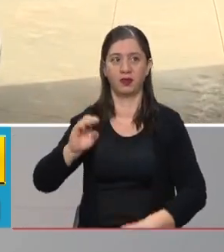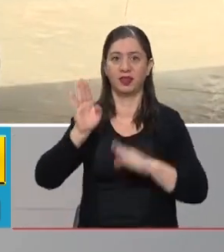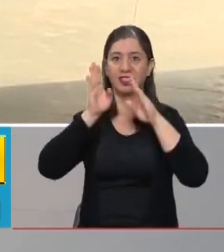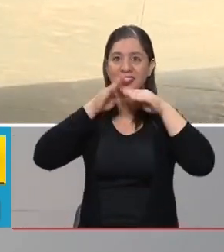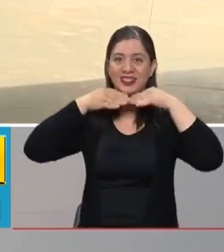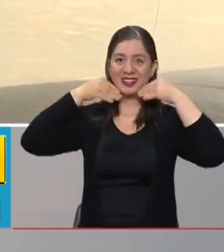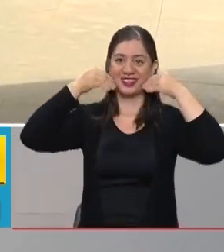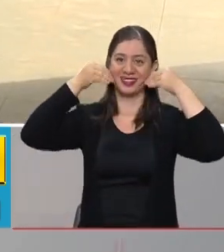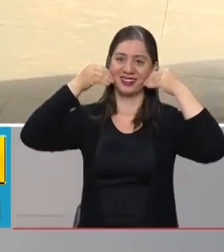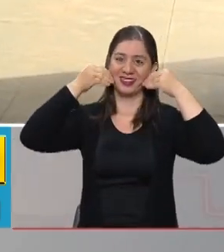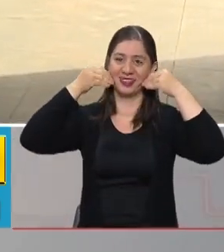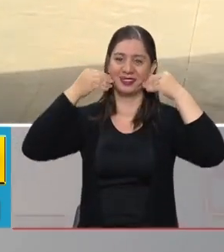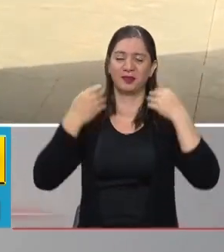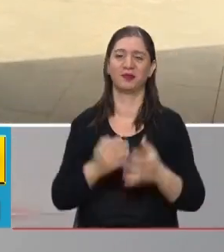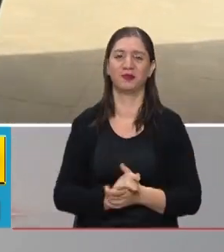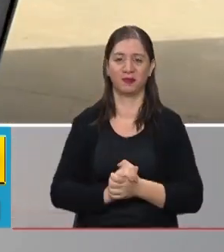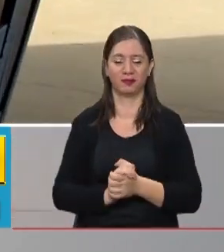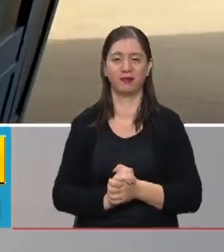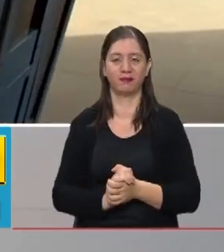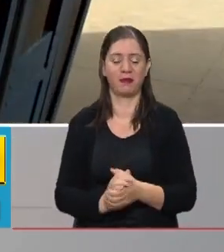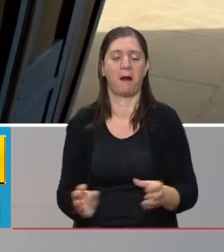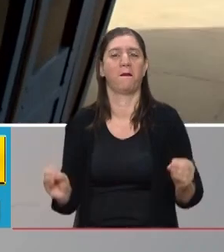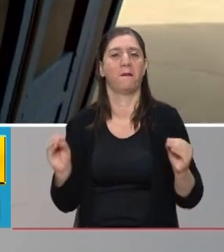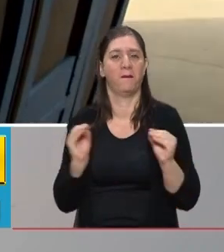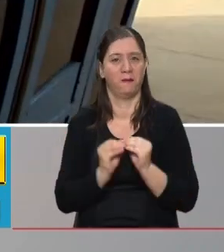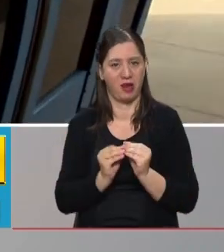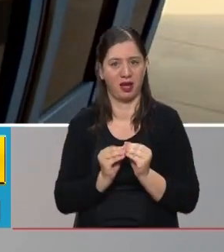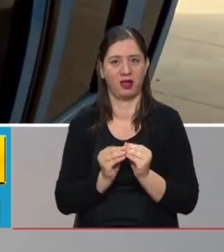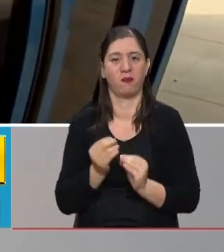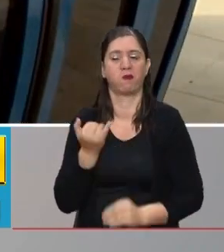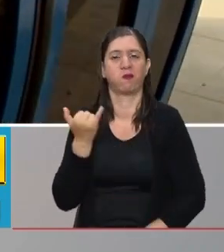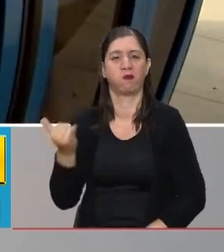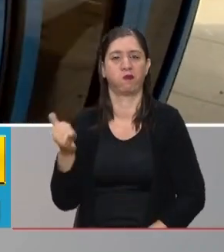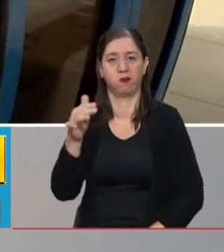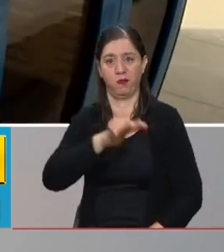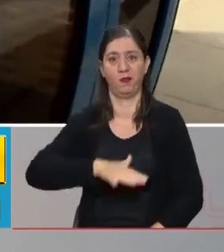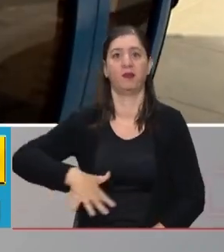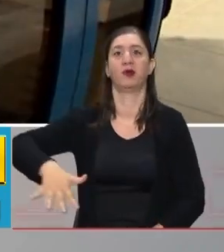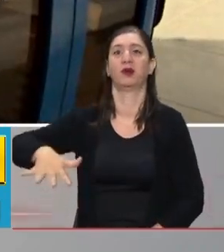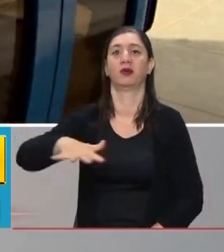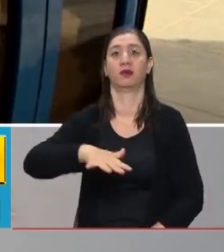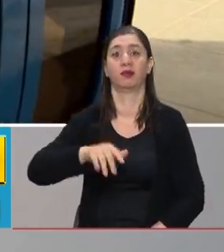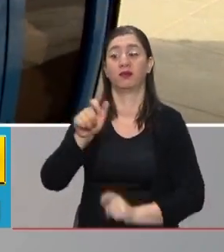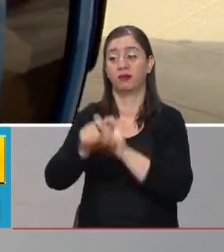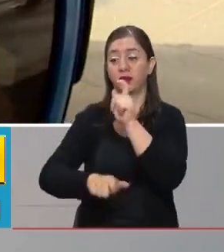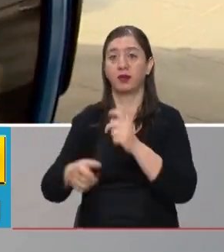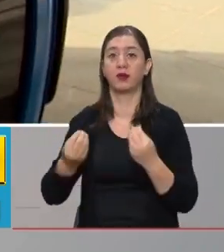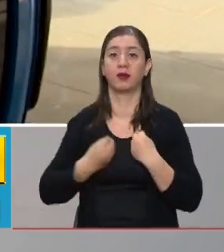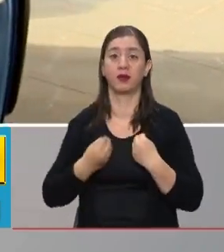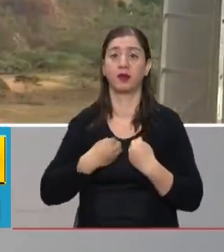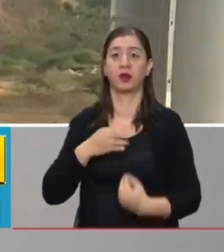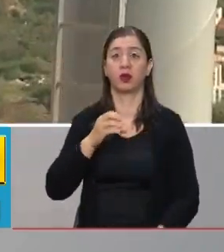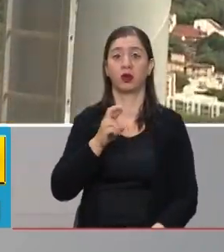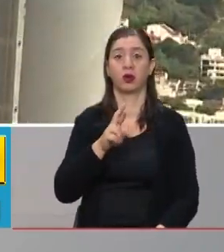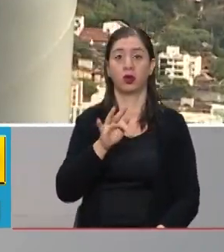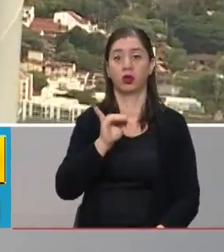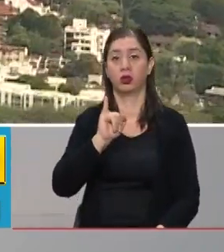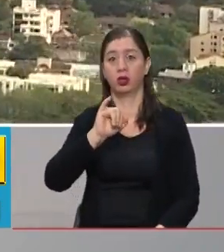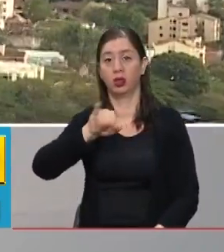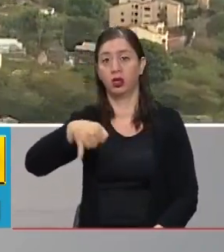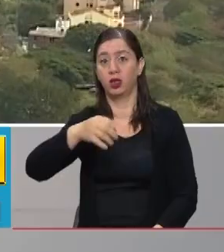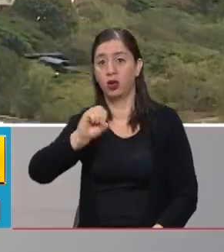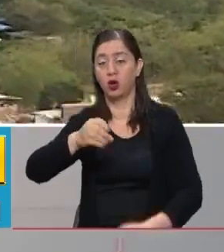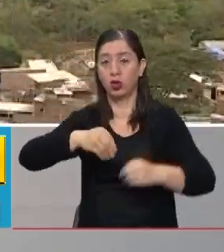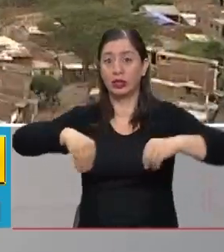sonrisa mía es mucho más ampliada allá en esa comuna, Gigi, para los habitantes de barrios como El Cortijo, Tierra Blanca,